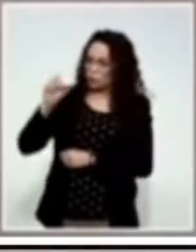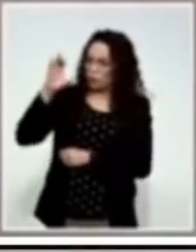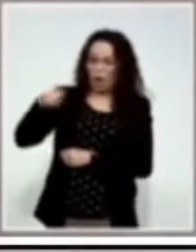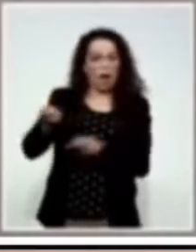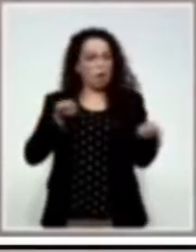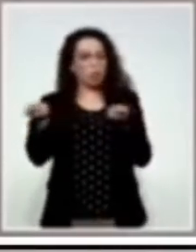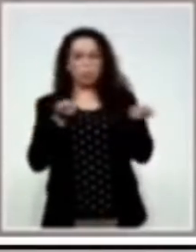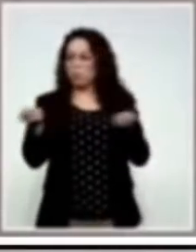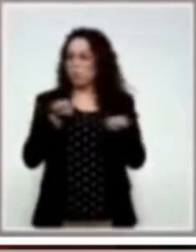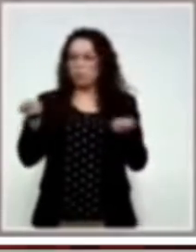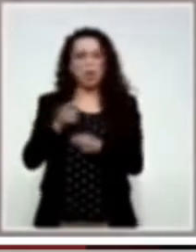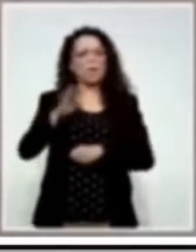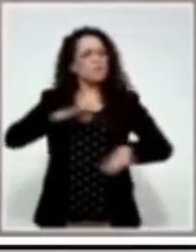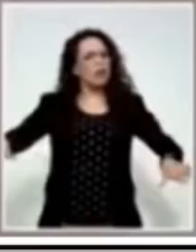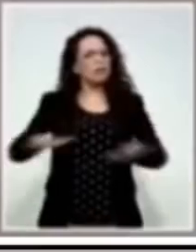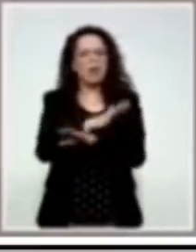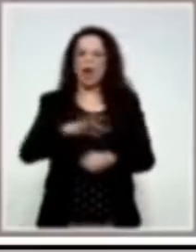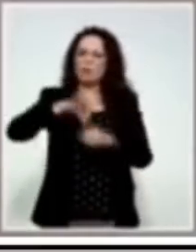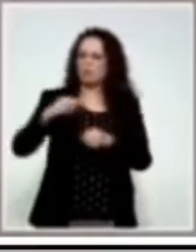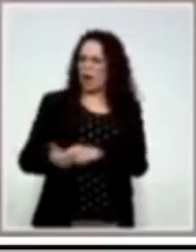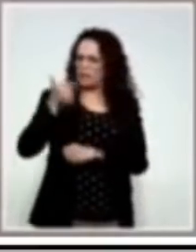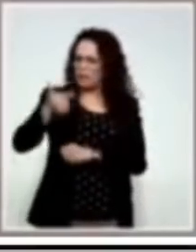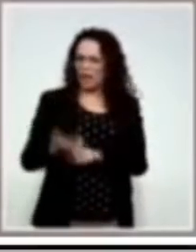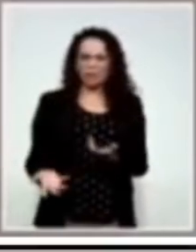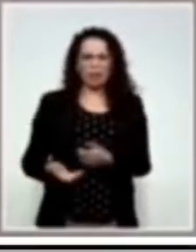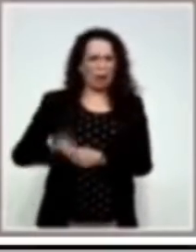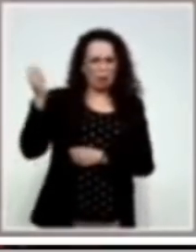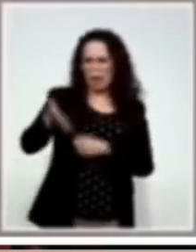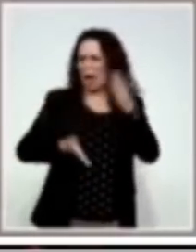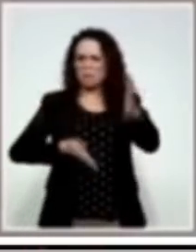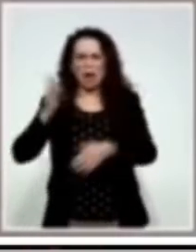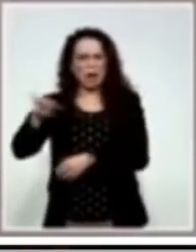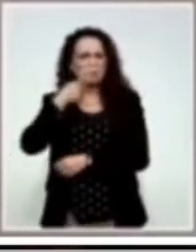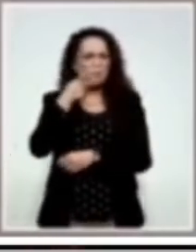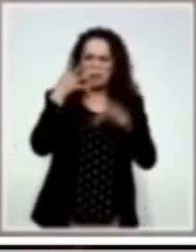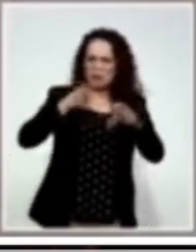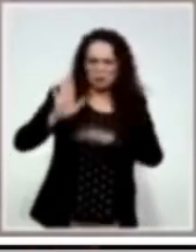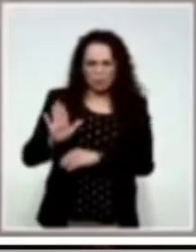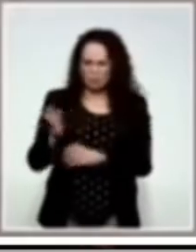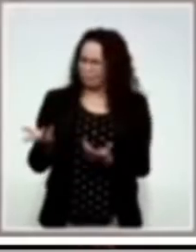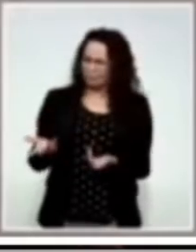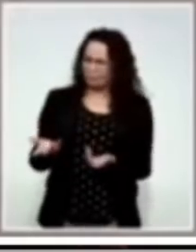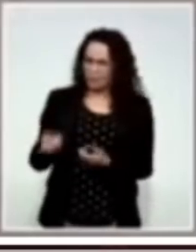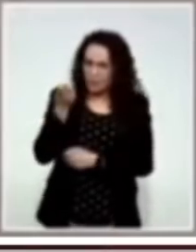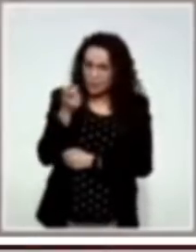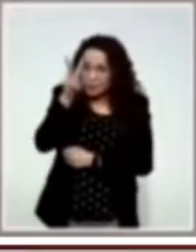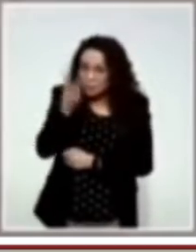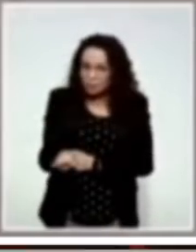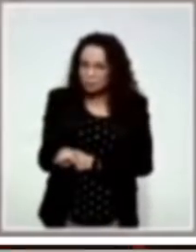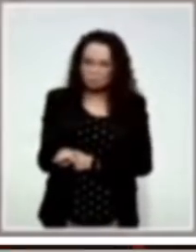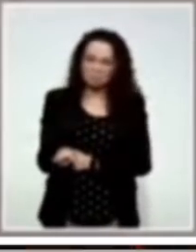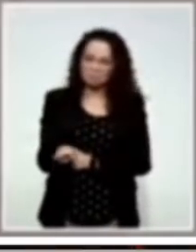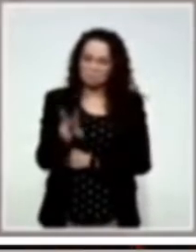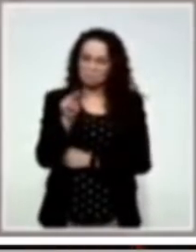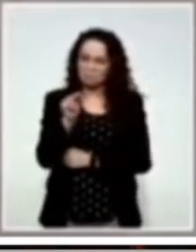votos en 7 y dar un manotazo. La verdad, esto no es así, porque primero porque yo nunca lo he hecho, porque yo le tengo